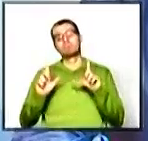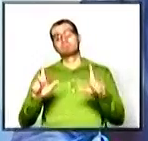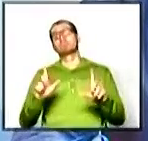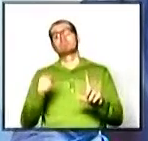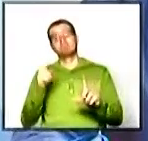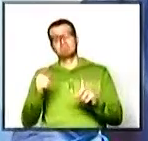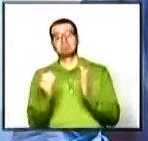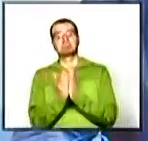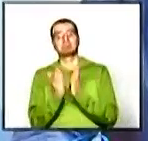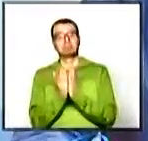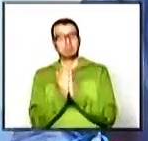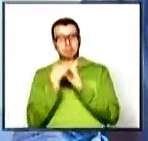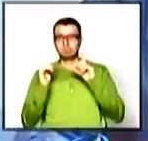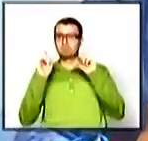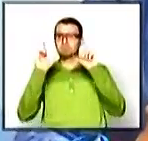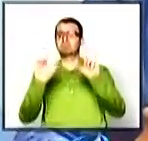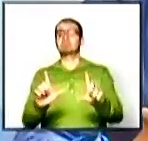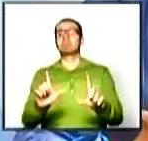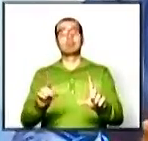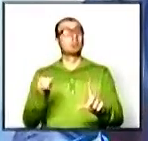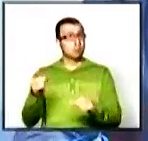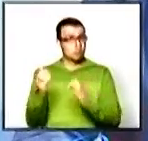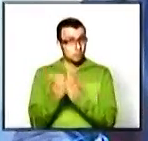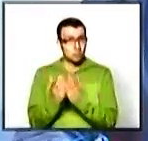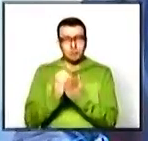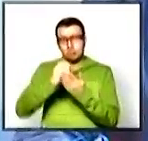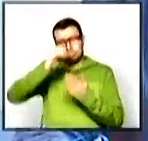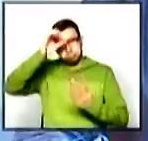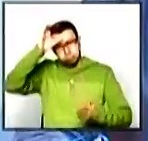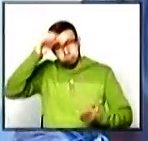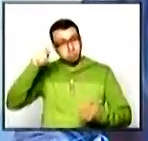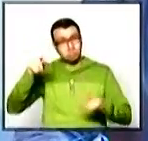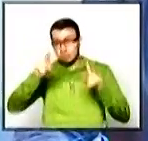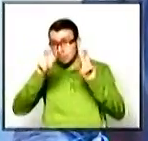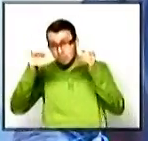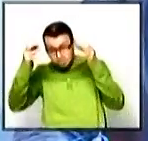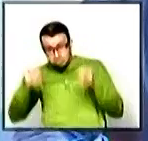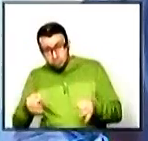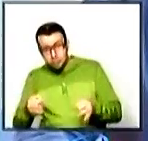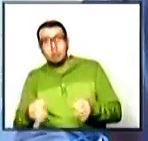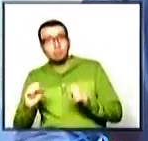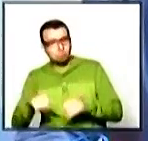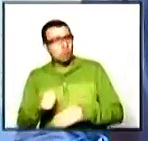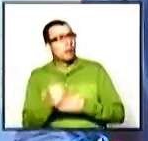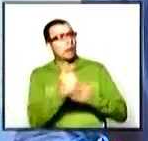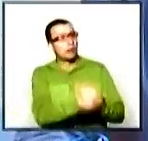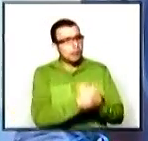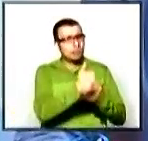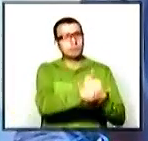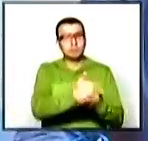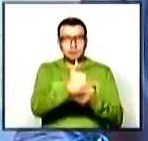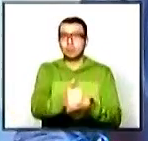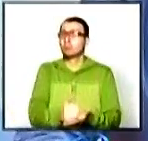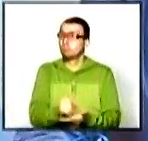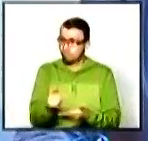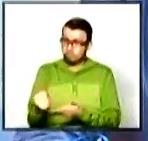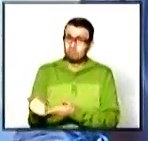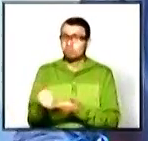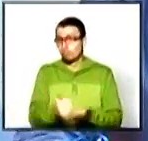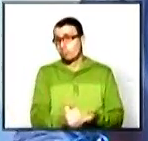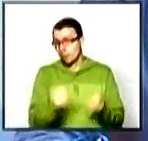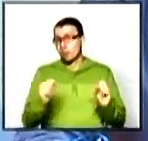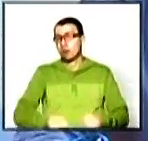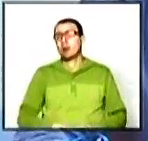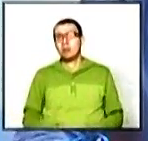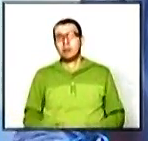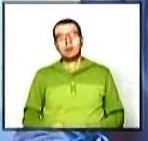se han capacitado, que han estudiado este tema y que les pueden ofrecer este tipo de ayudas, porque